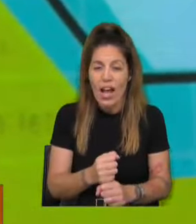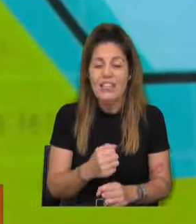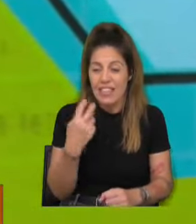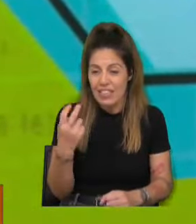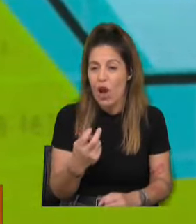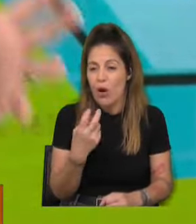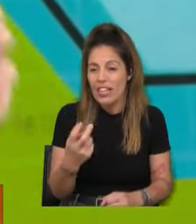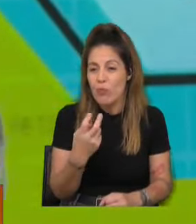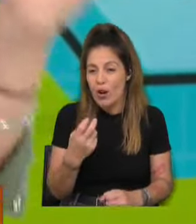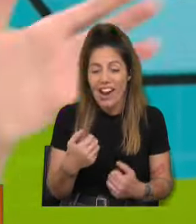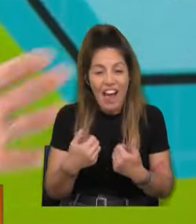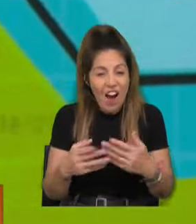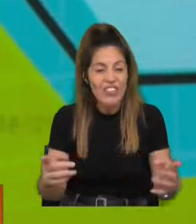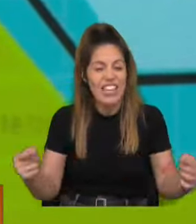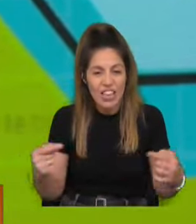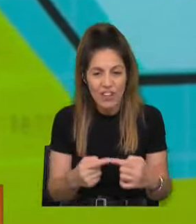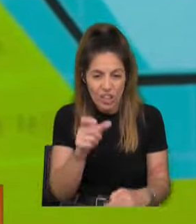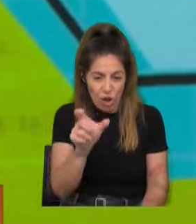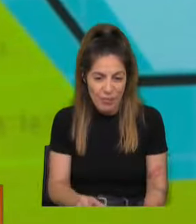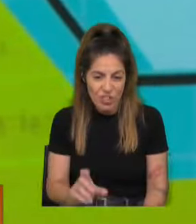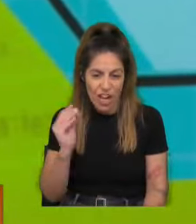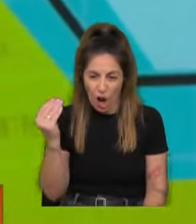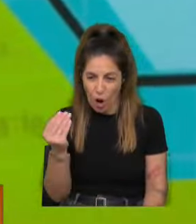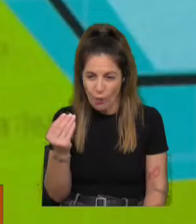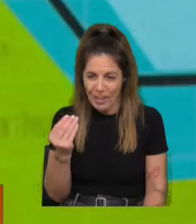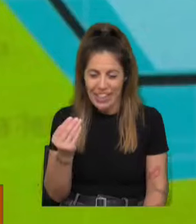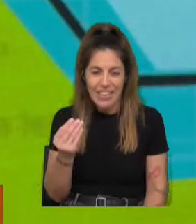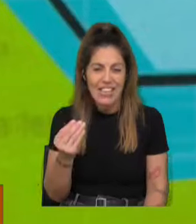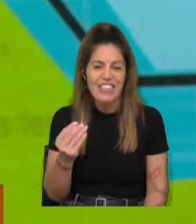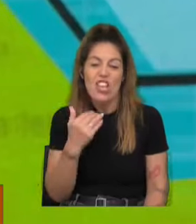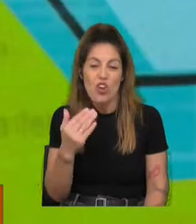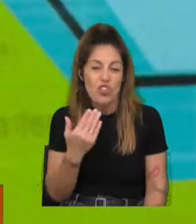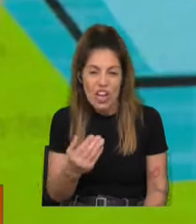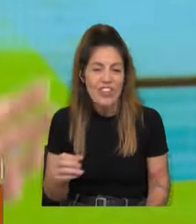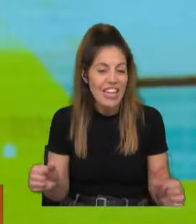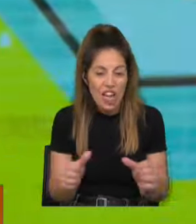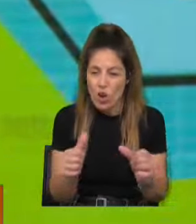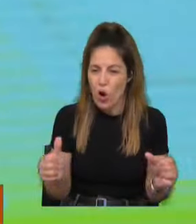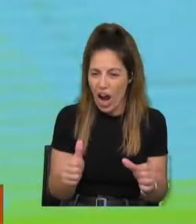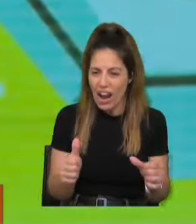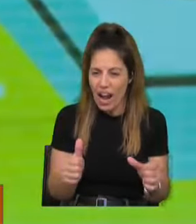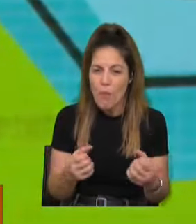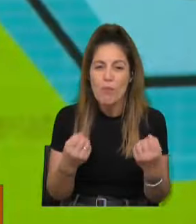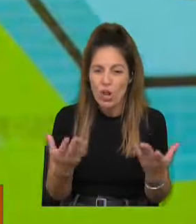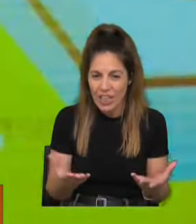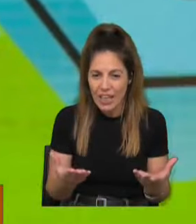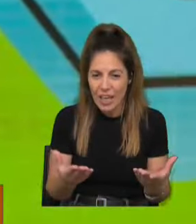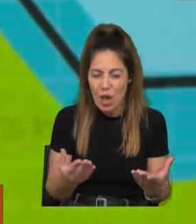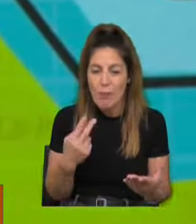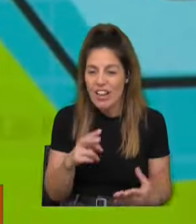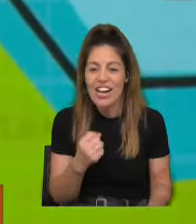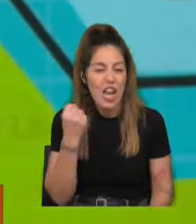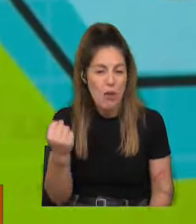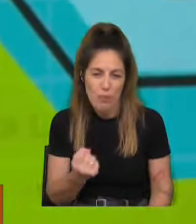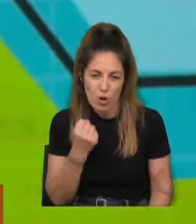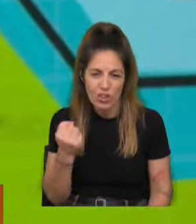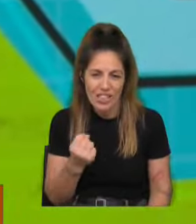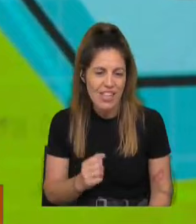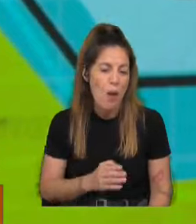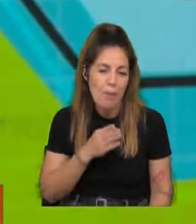también si si está nos está viendo gente joven y no está informada al respecto que lo haga Incluso en Pos de Resaltar la importancia que tiene la